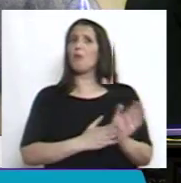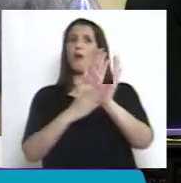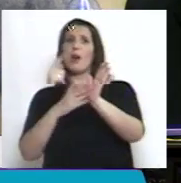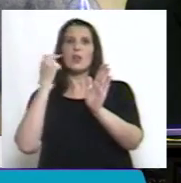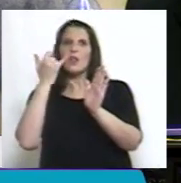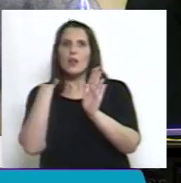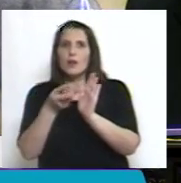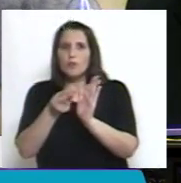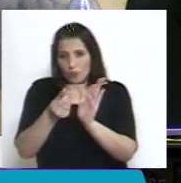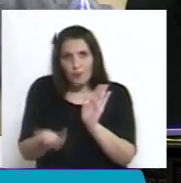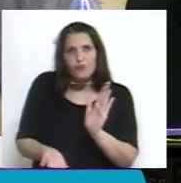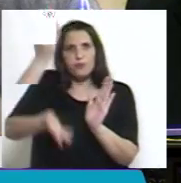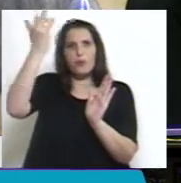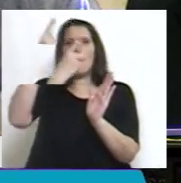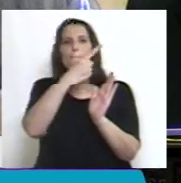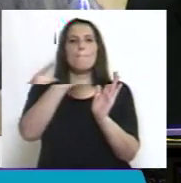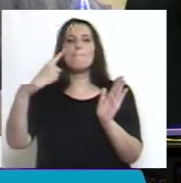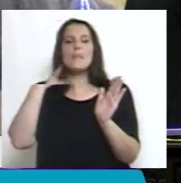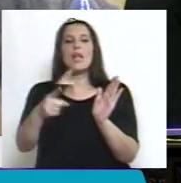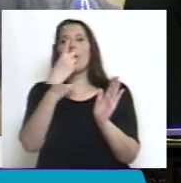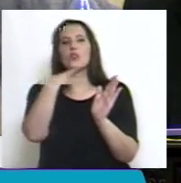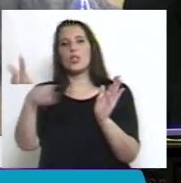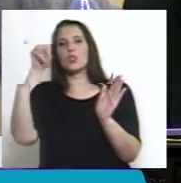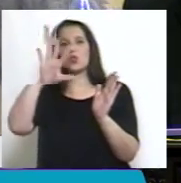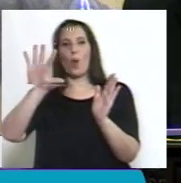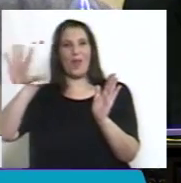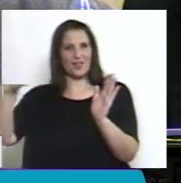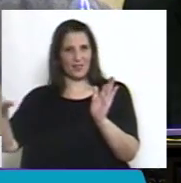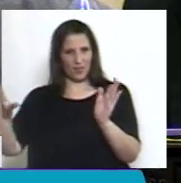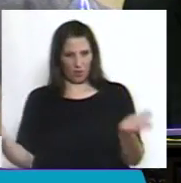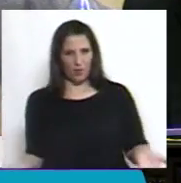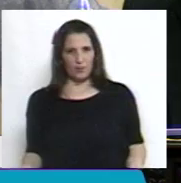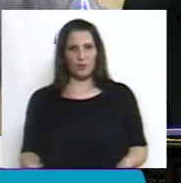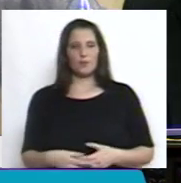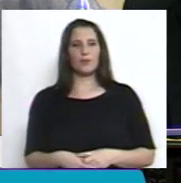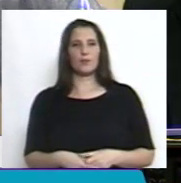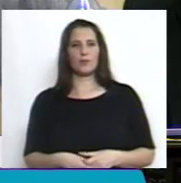a 1.355. Las estimaciones son que son 1.470.